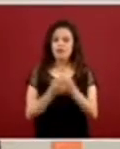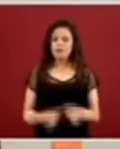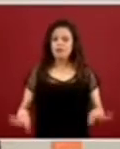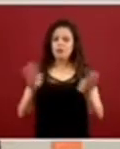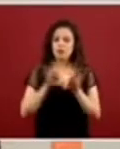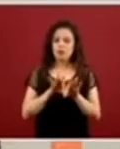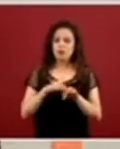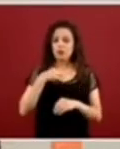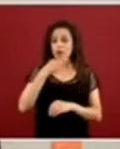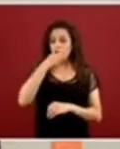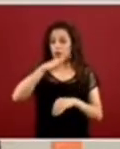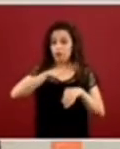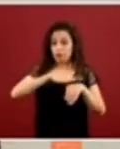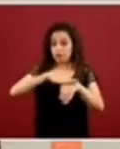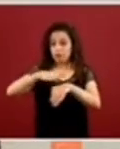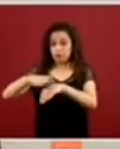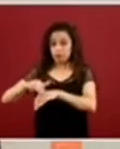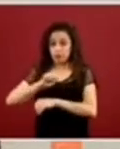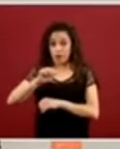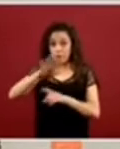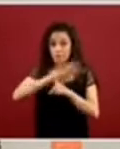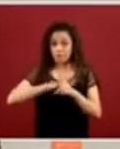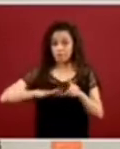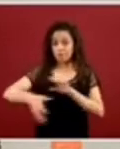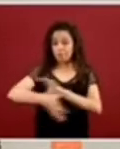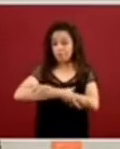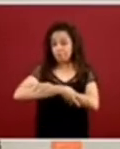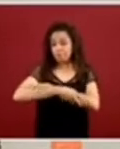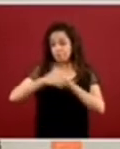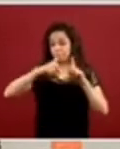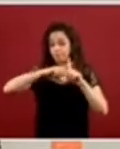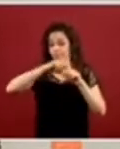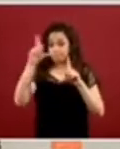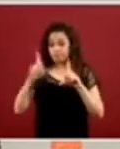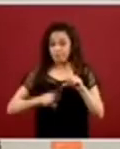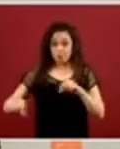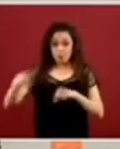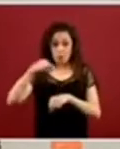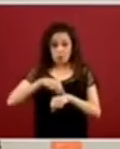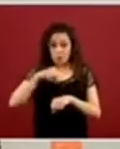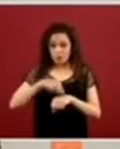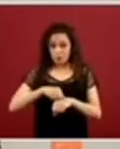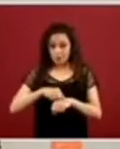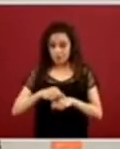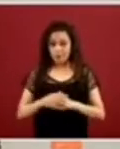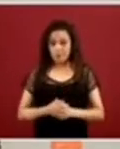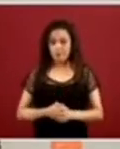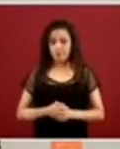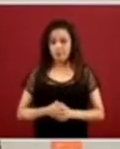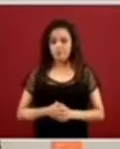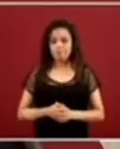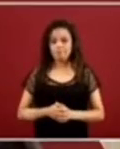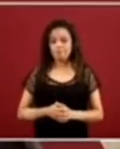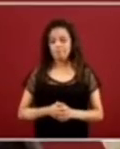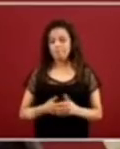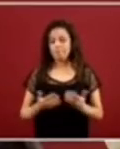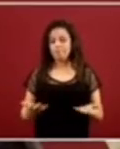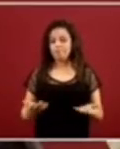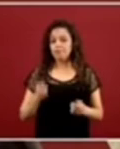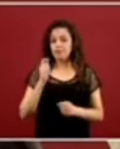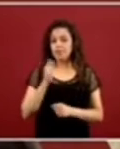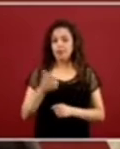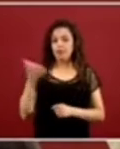llamado patriótico, solidario de los médicos que, como lo ha dicho el doctor Alcocer, harán simplemente valer